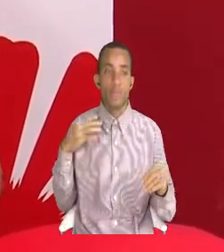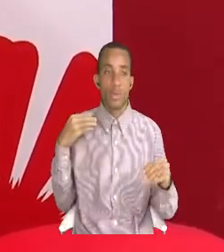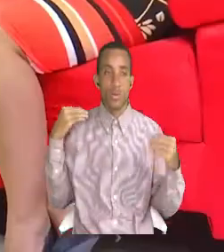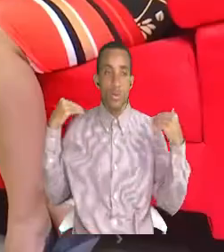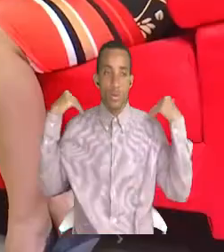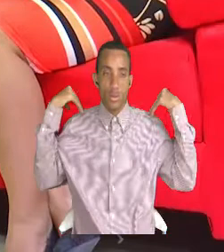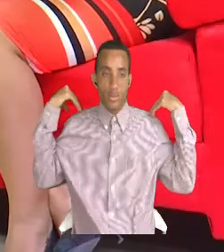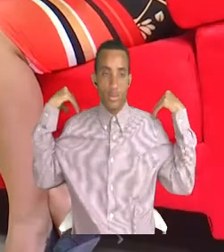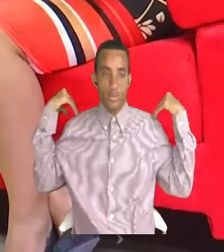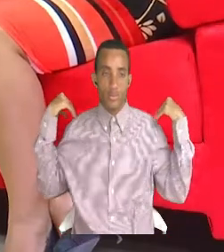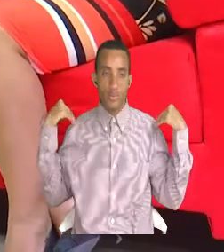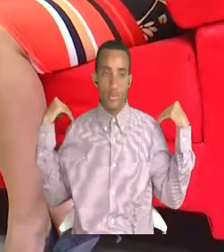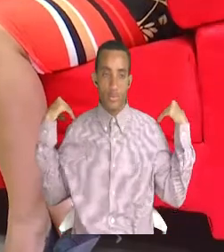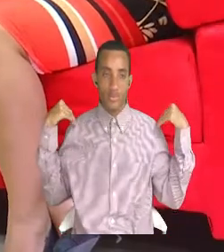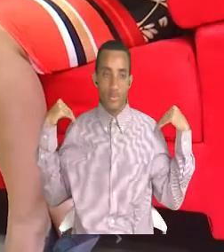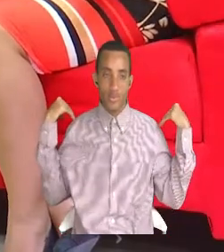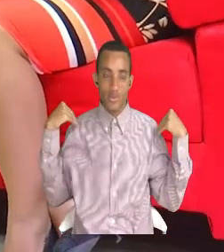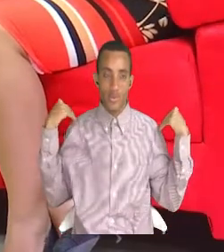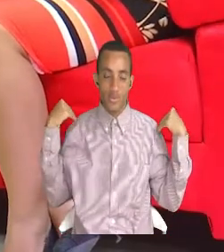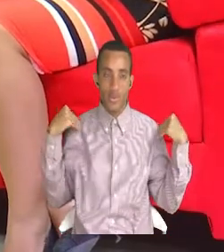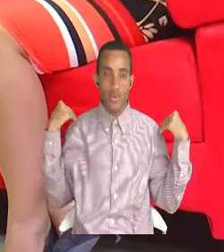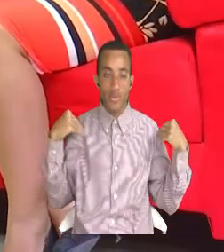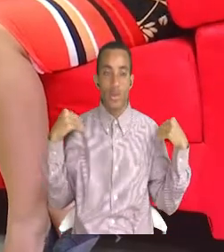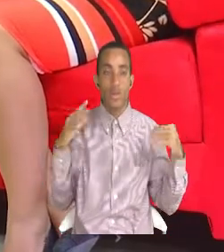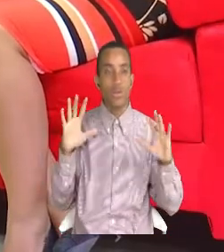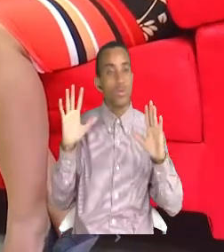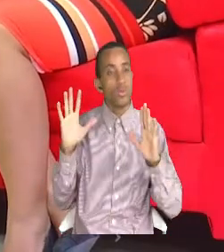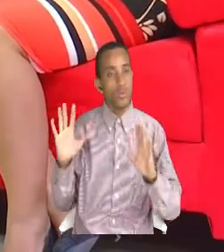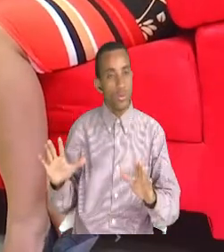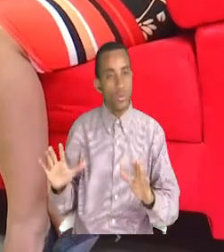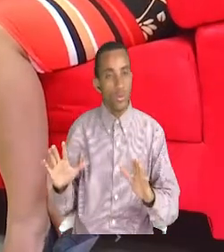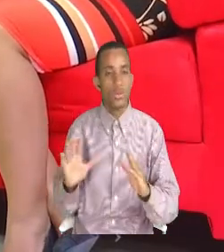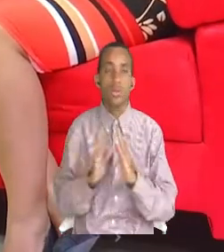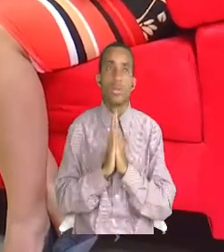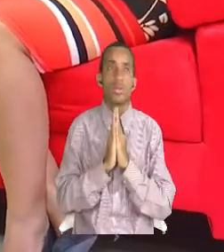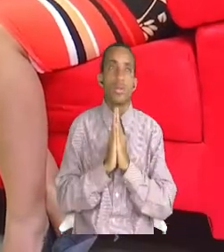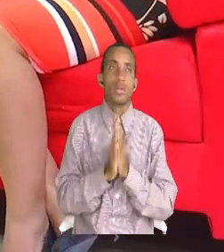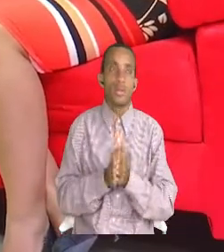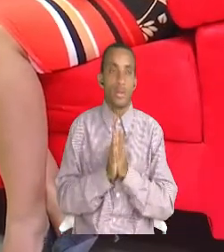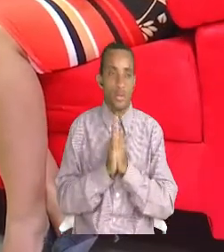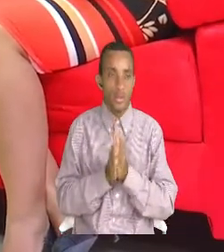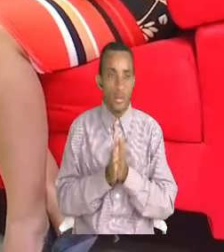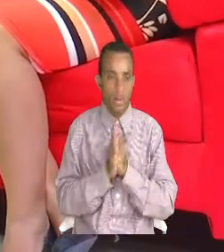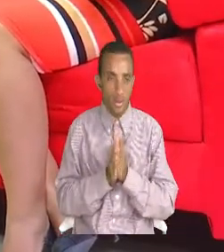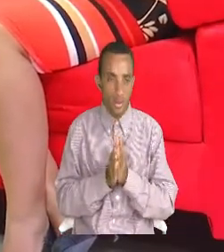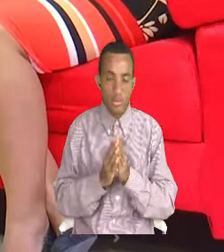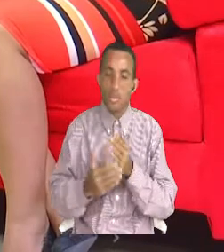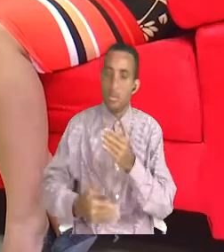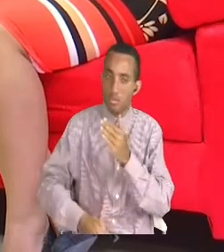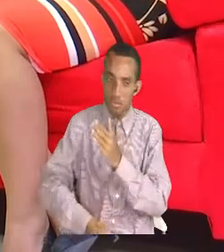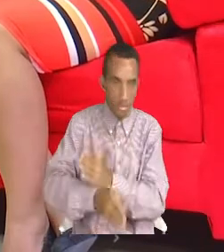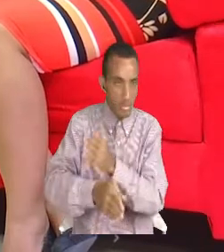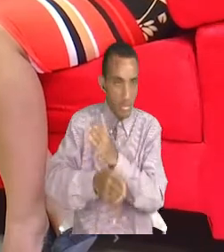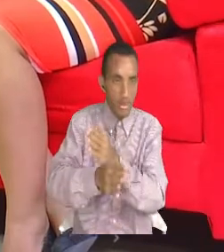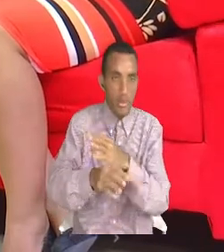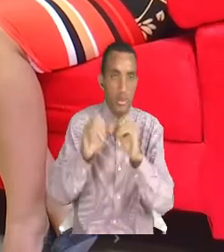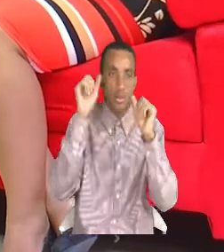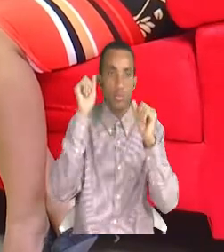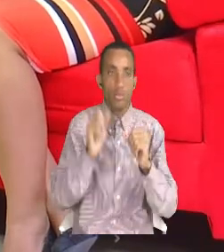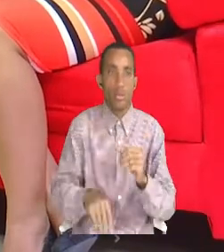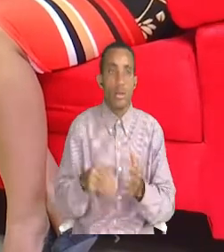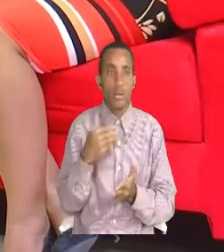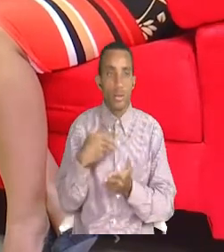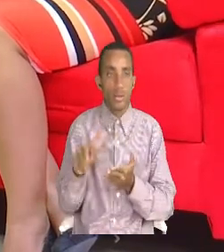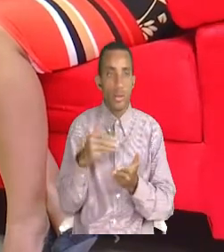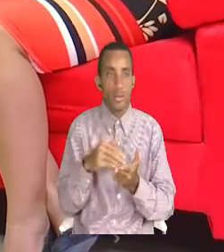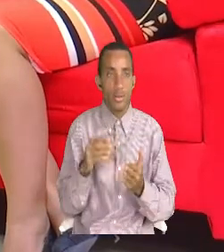vienen predominando desde el mes de diciembre, ¿cierto? Desde el año pasado. ¿Va a seguir en tendencia? Es decir, ¿podemos seguir comprando la